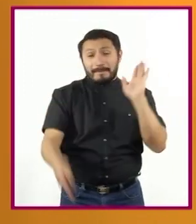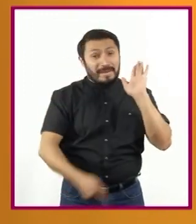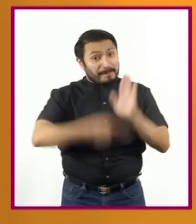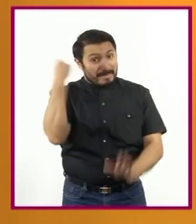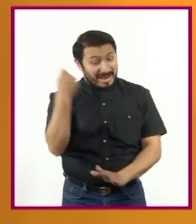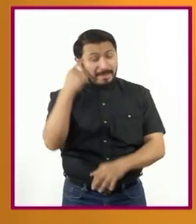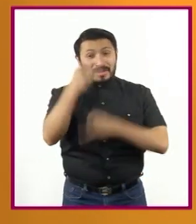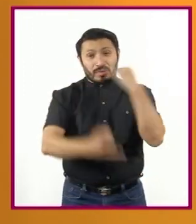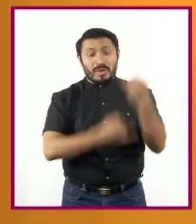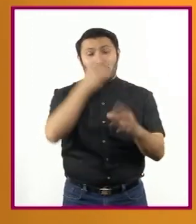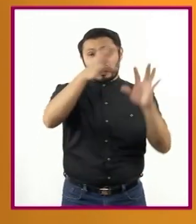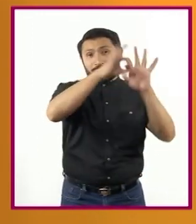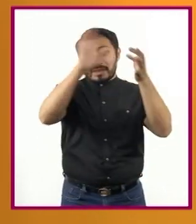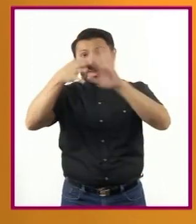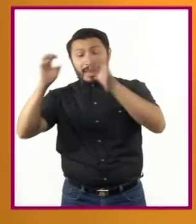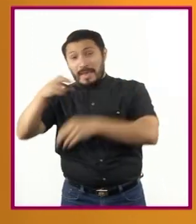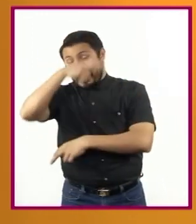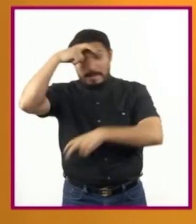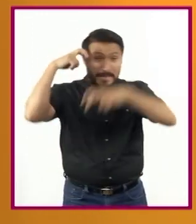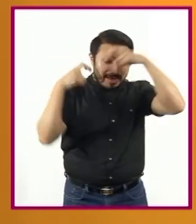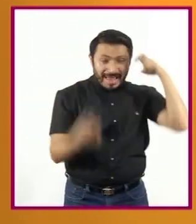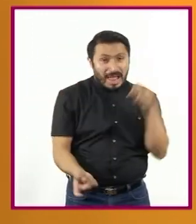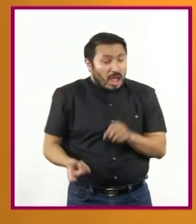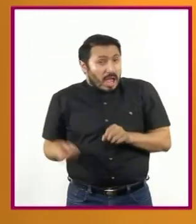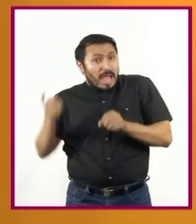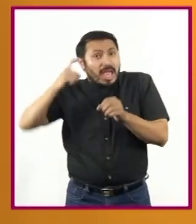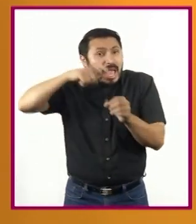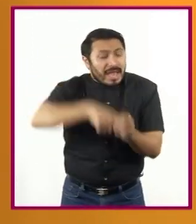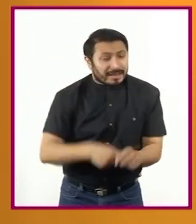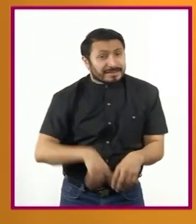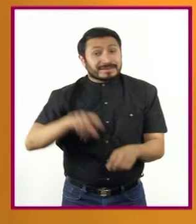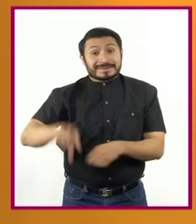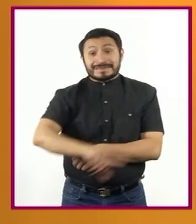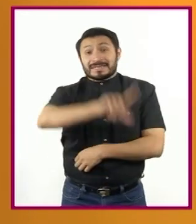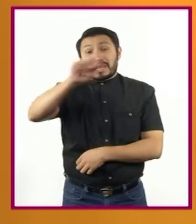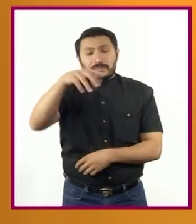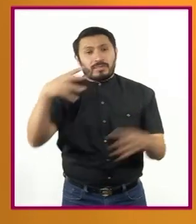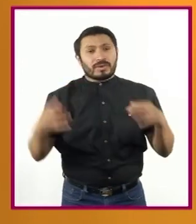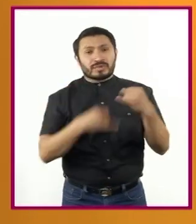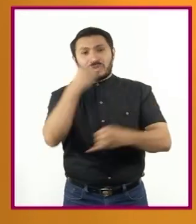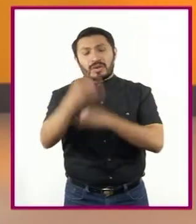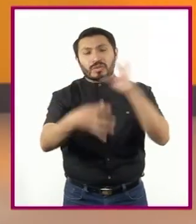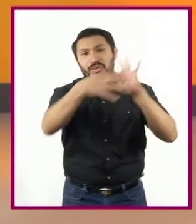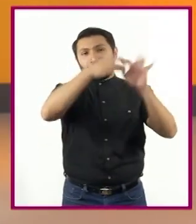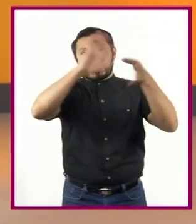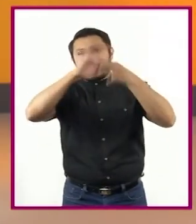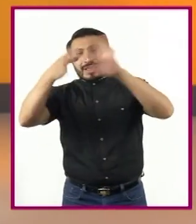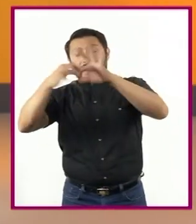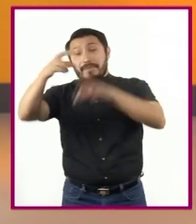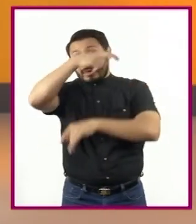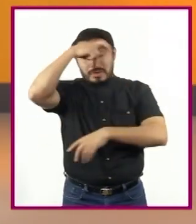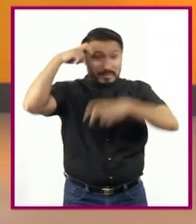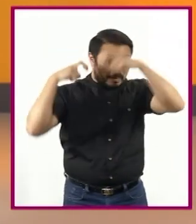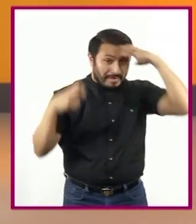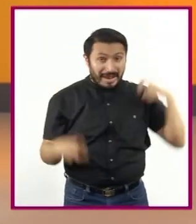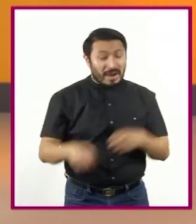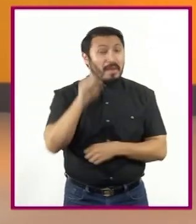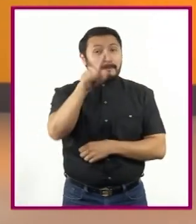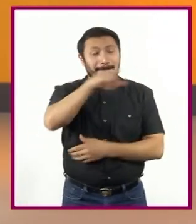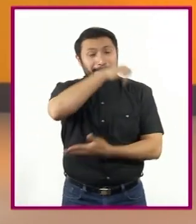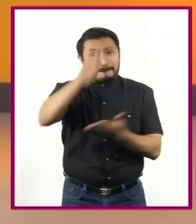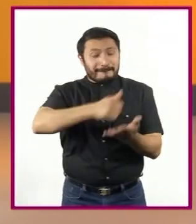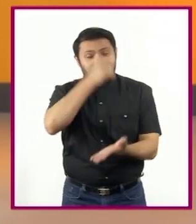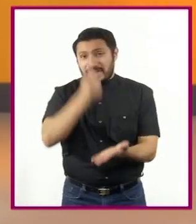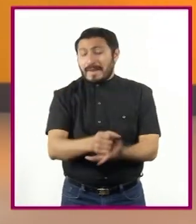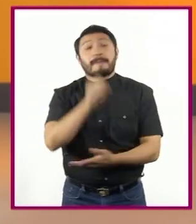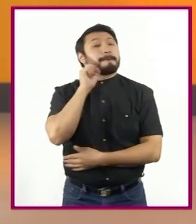Juegos Paralímpicos de Verano tomaron parte, inmediatamente después de los Juegos Olímpicos de Verano. En la misma ciudad y usando